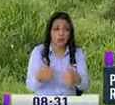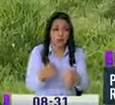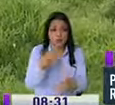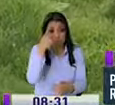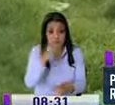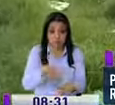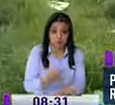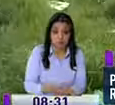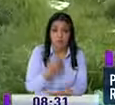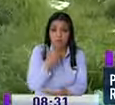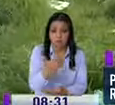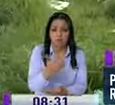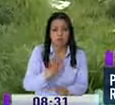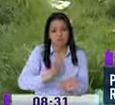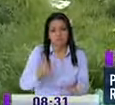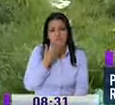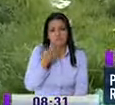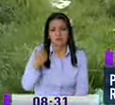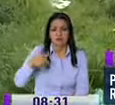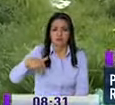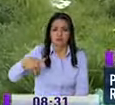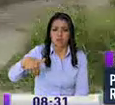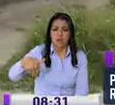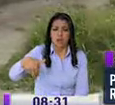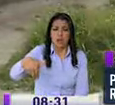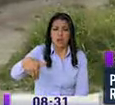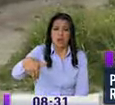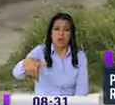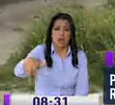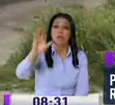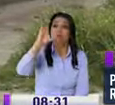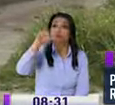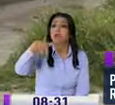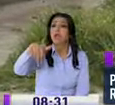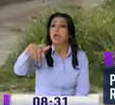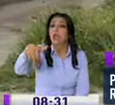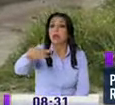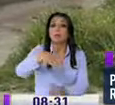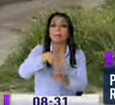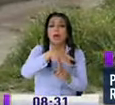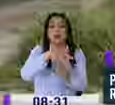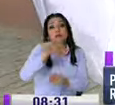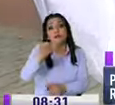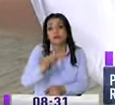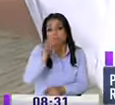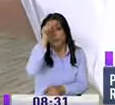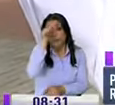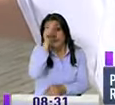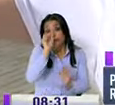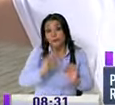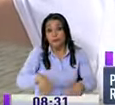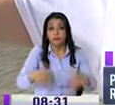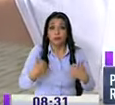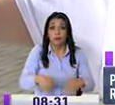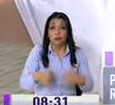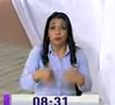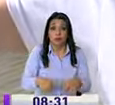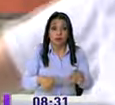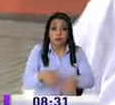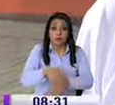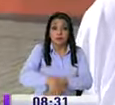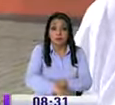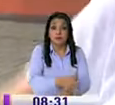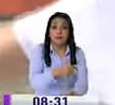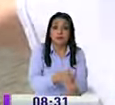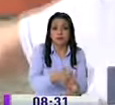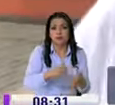parque, por lo que prefieren caminar largos tramos hasta encontrar un espacio adecuado, por lo menos el fin de semana. Que tenemos una quebrada cerca, es